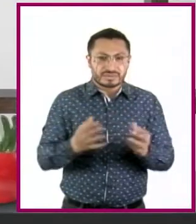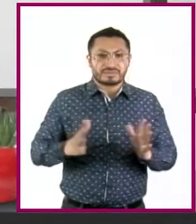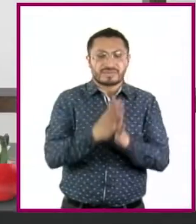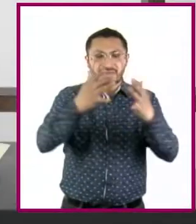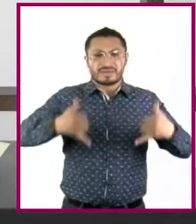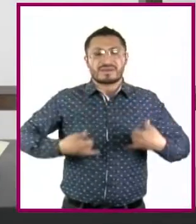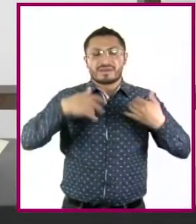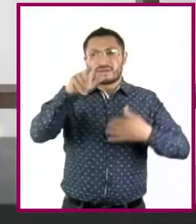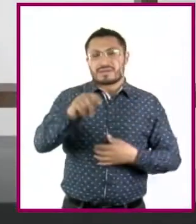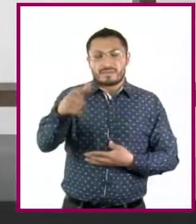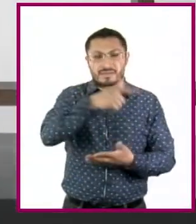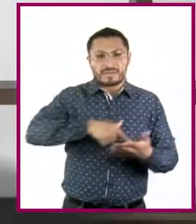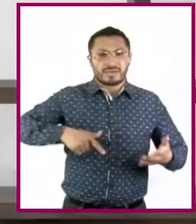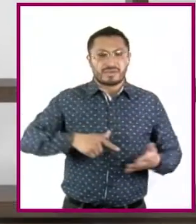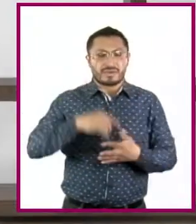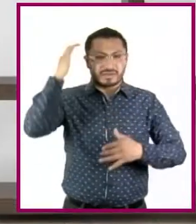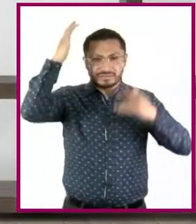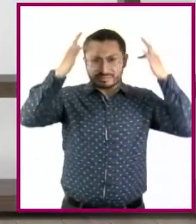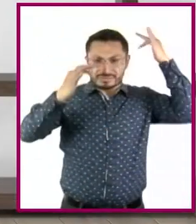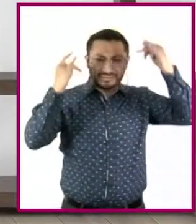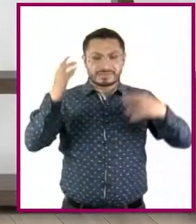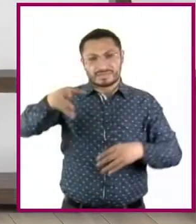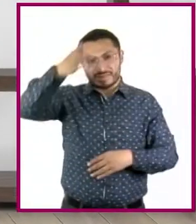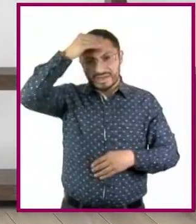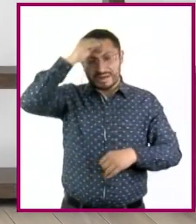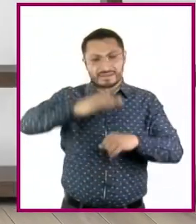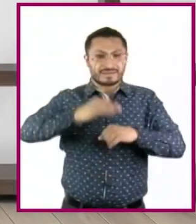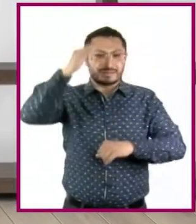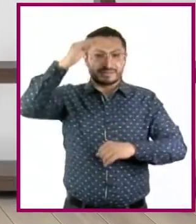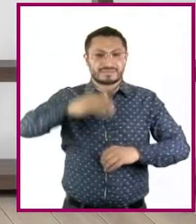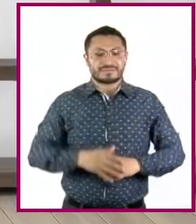Jóvenes en TV, un espacio de reflexión y construcción de